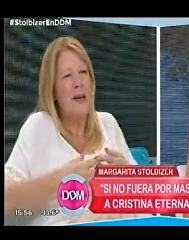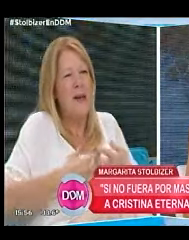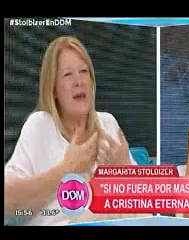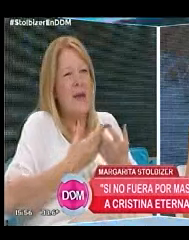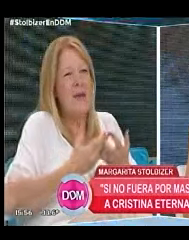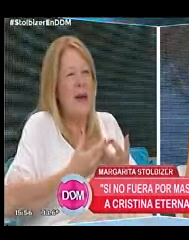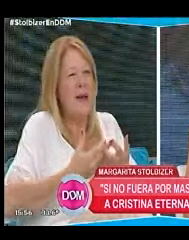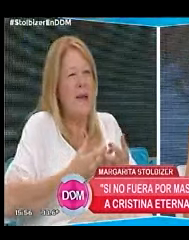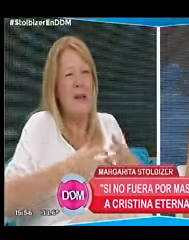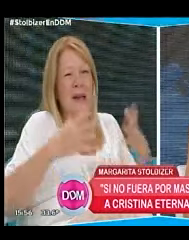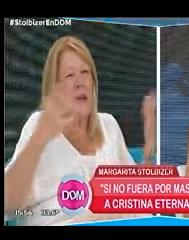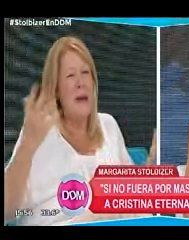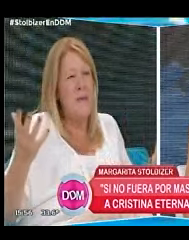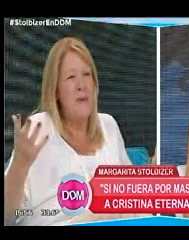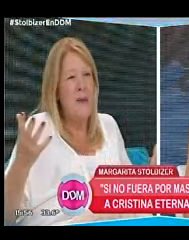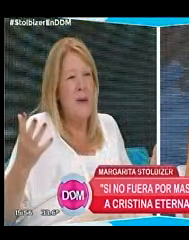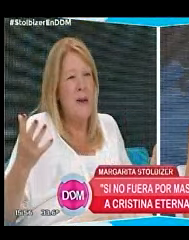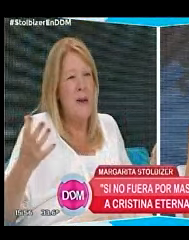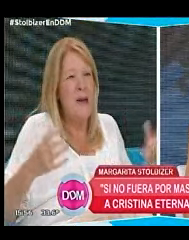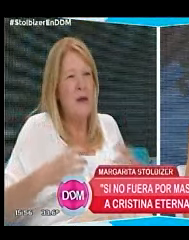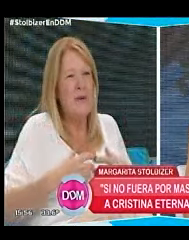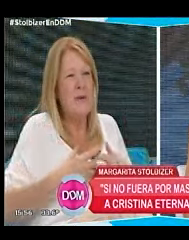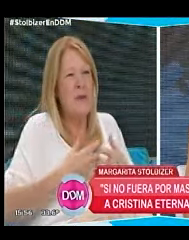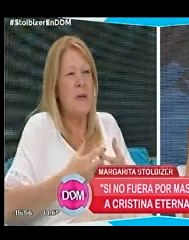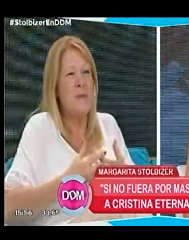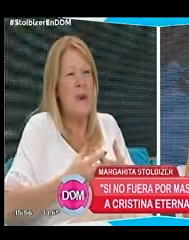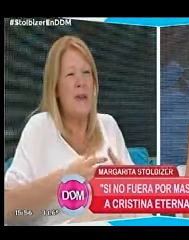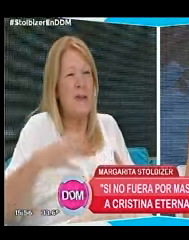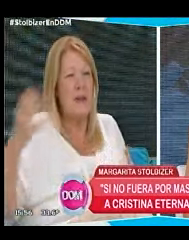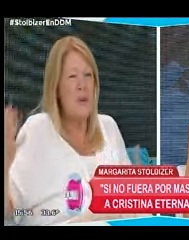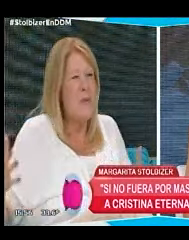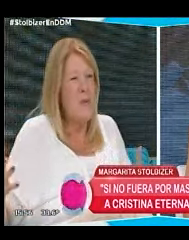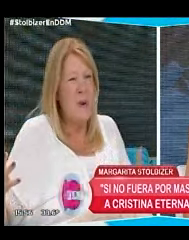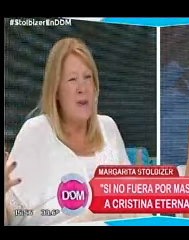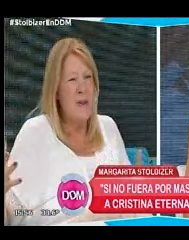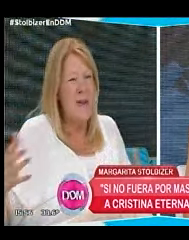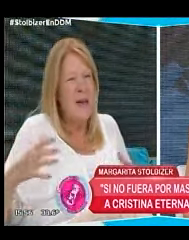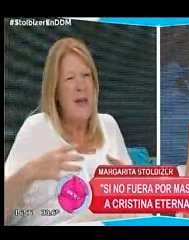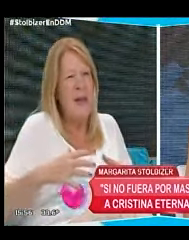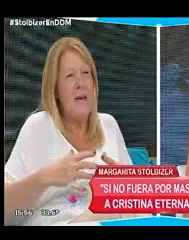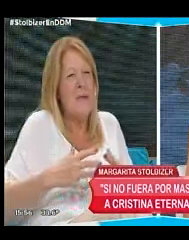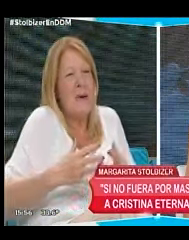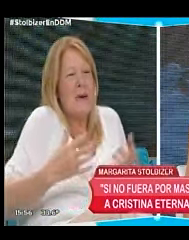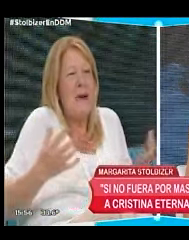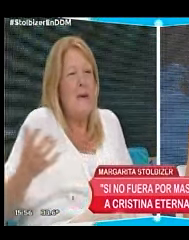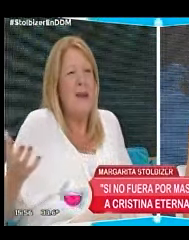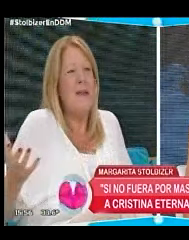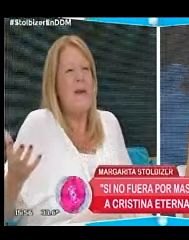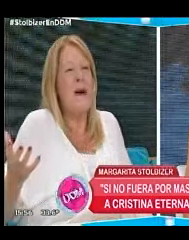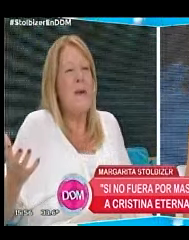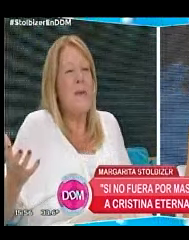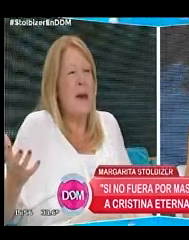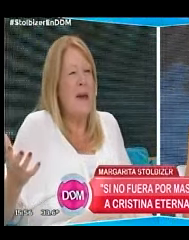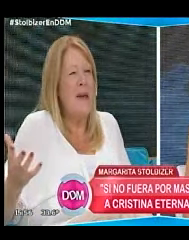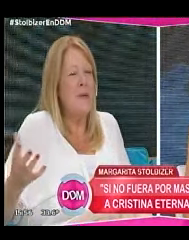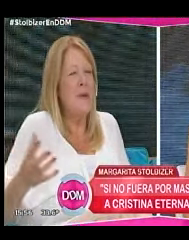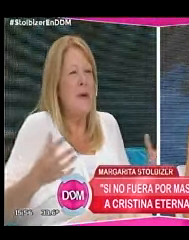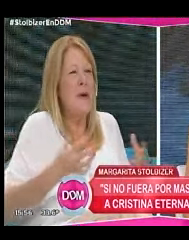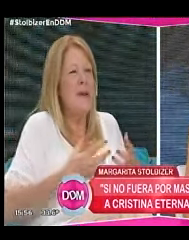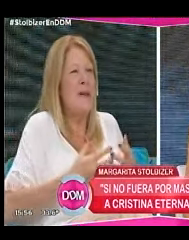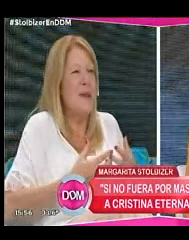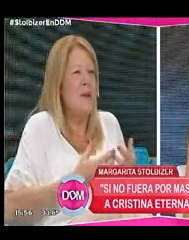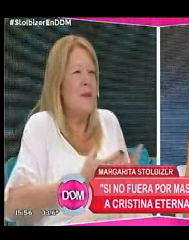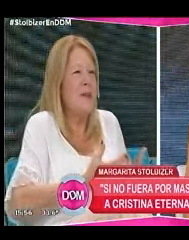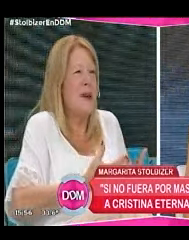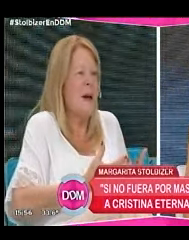encuentro, creo en una Argentina y en el mundo en realidad construyendo puentes y no muros. Y bueno, la verdad es que trabajo para eso y